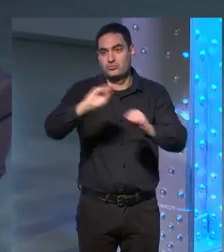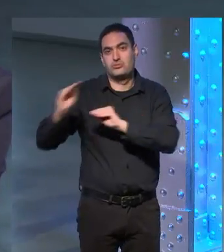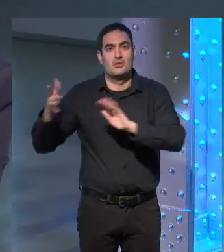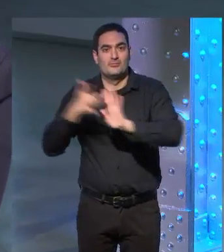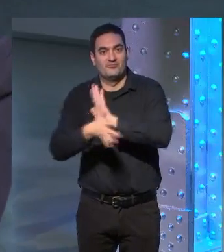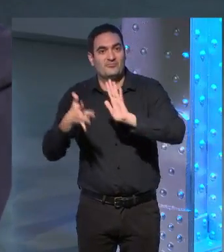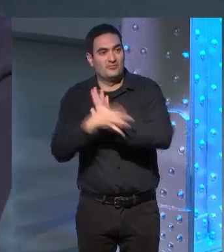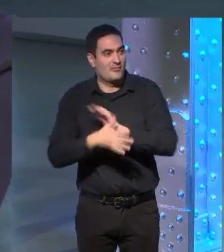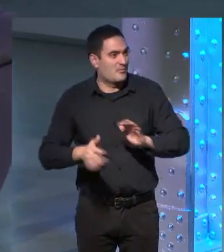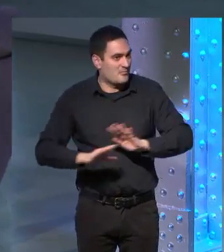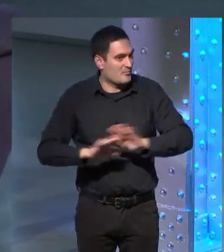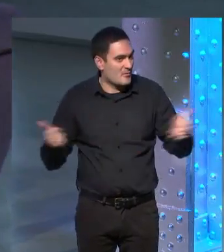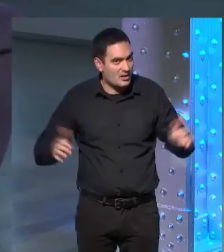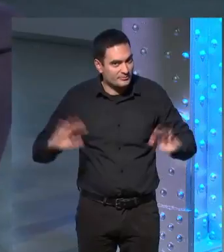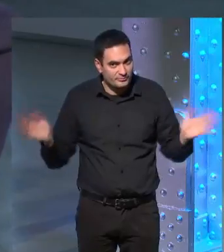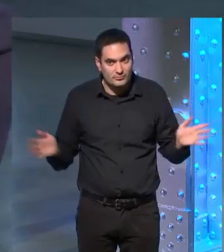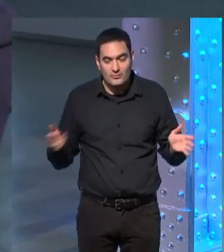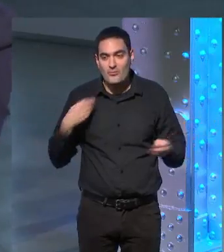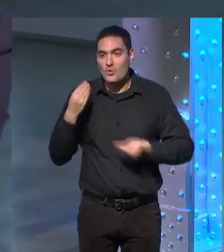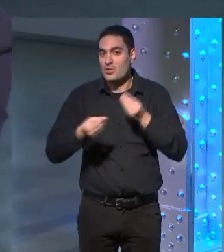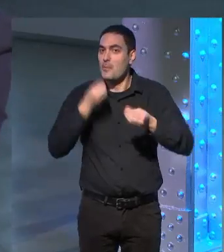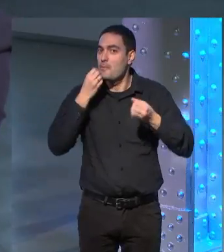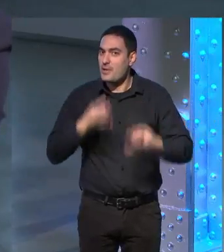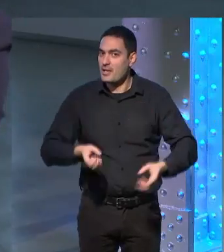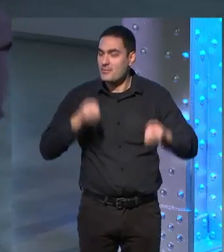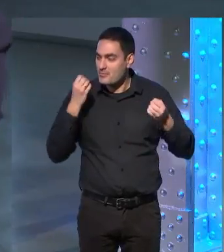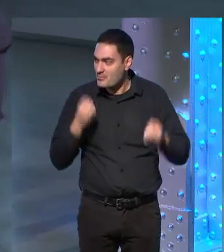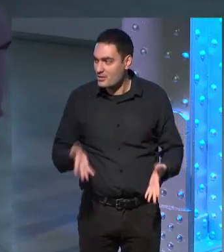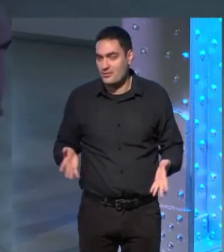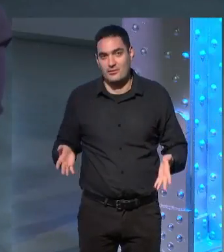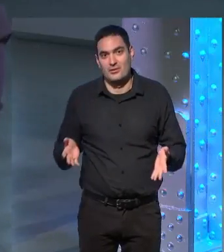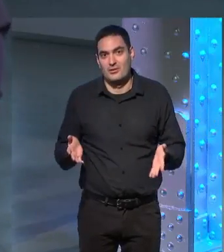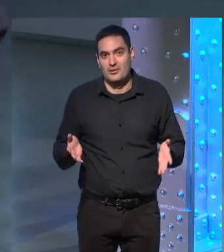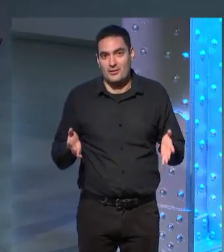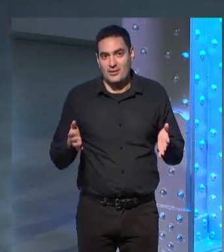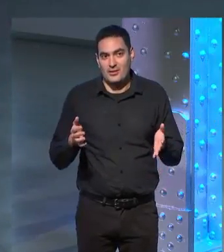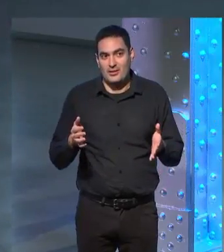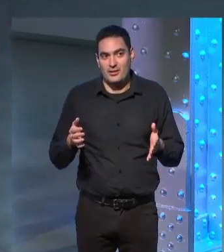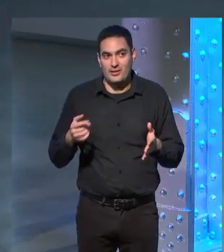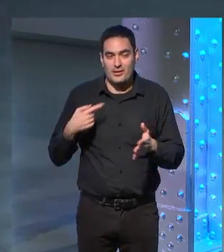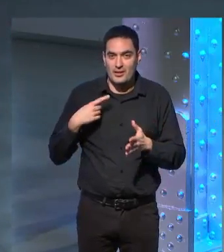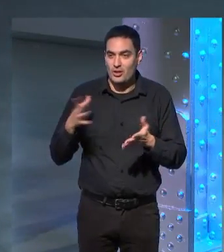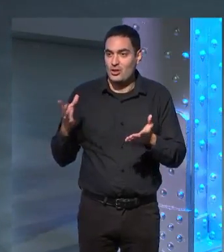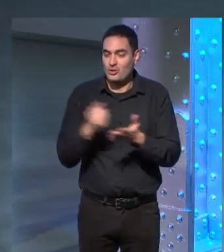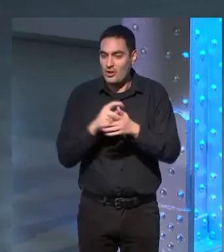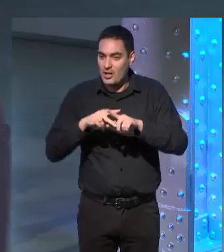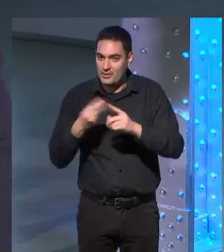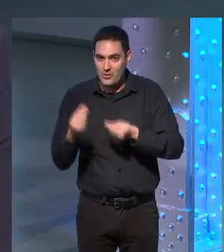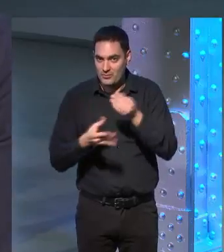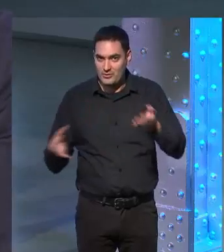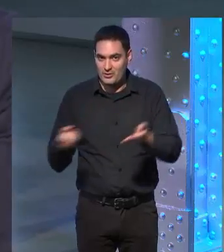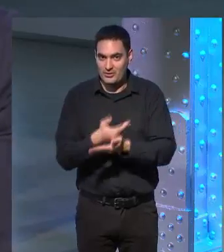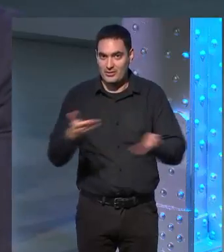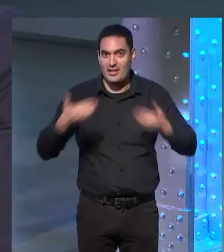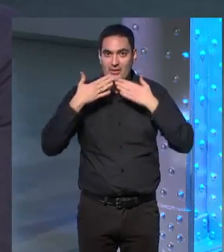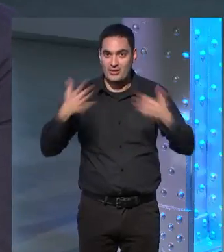Y nada, que sigamos todos usando bien todos dos dispositivos que están a nuestro alcance. Gracias a todos.